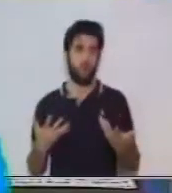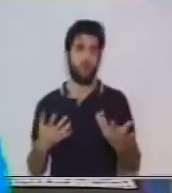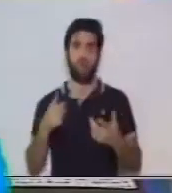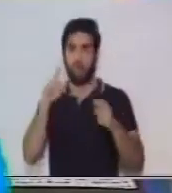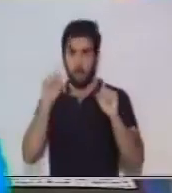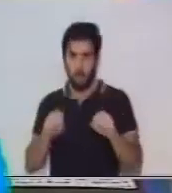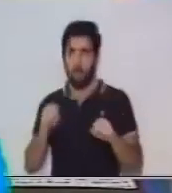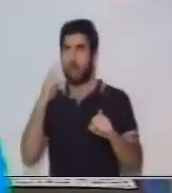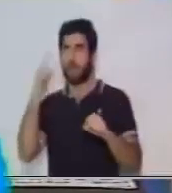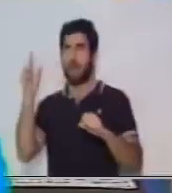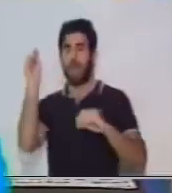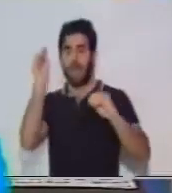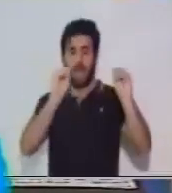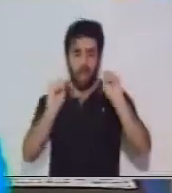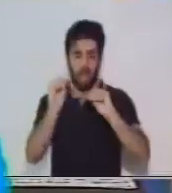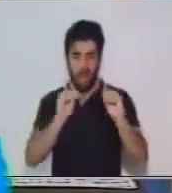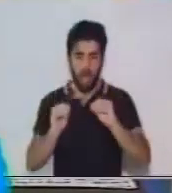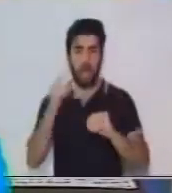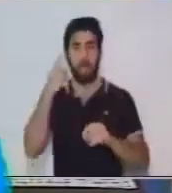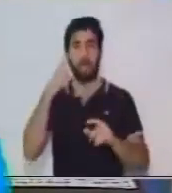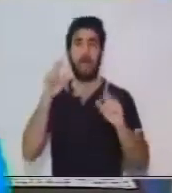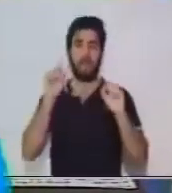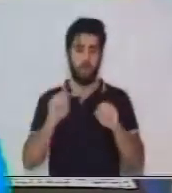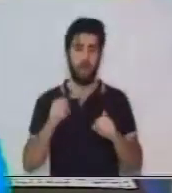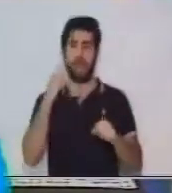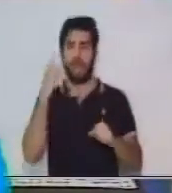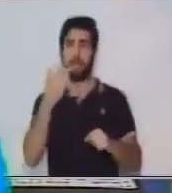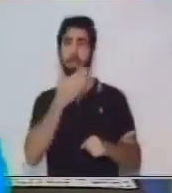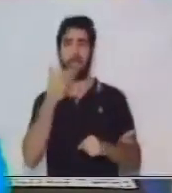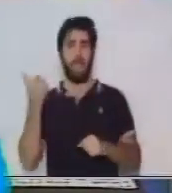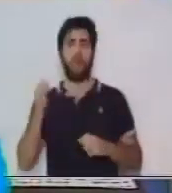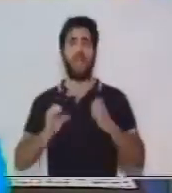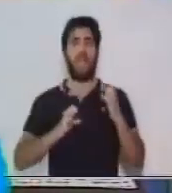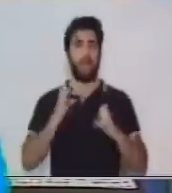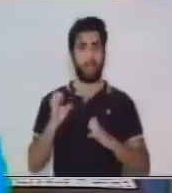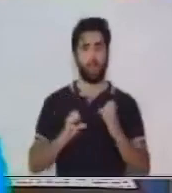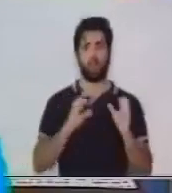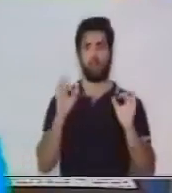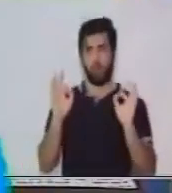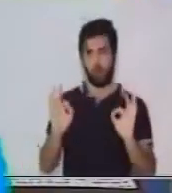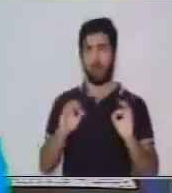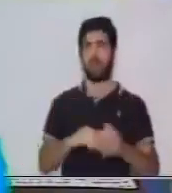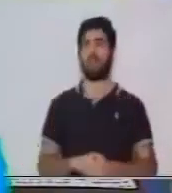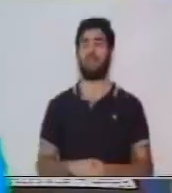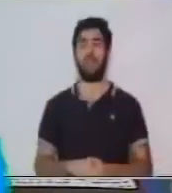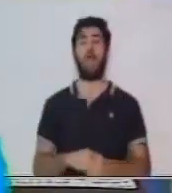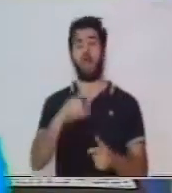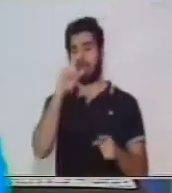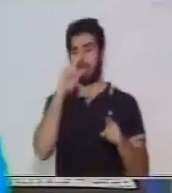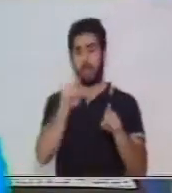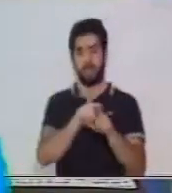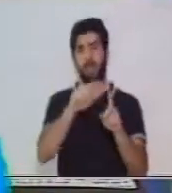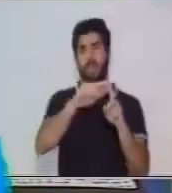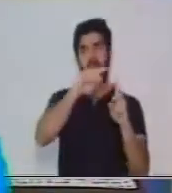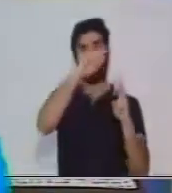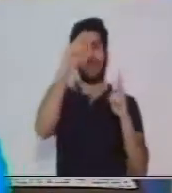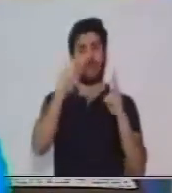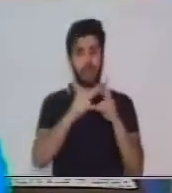a ir colocando para que así sea más emocionante. Tenemos la